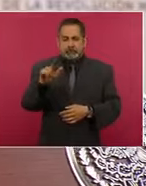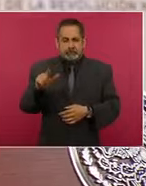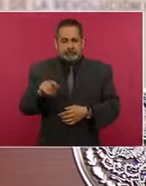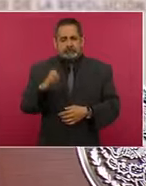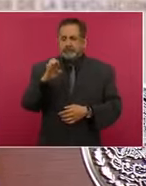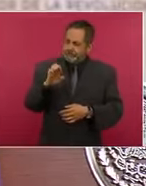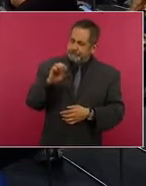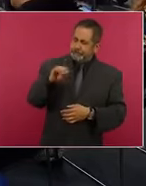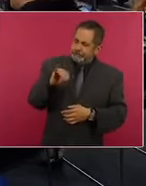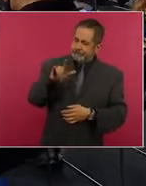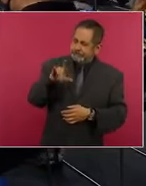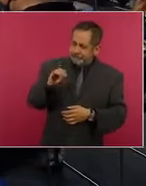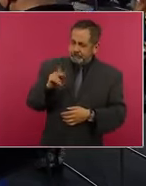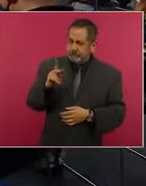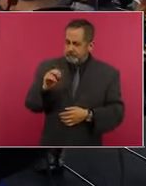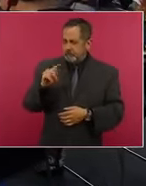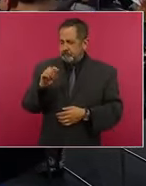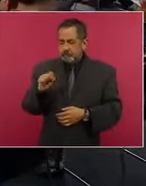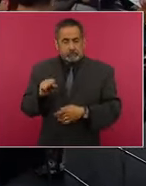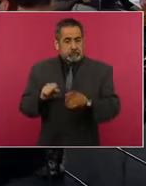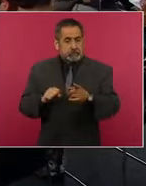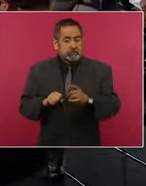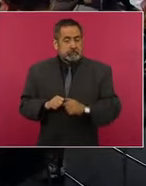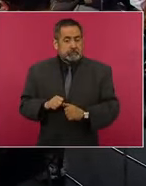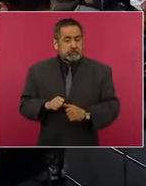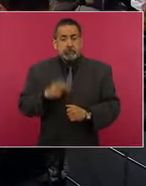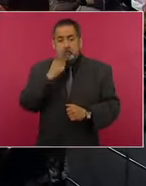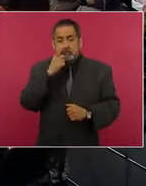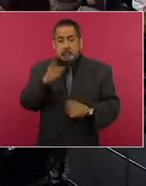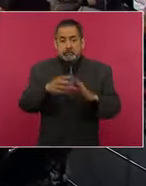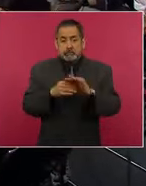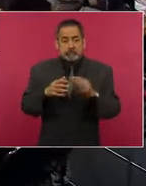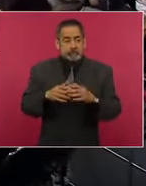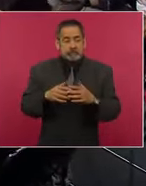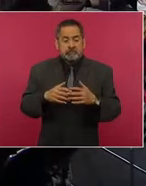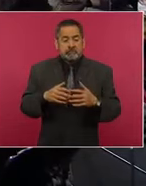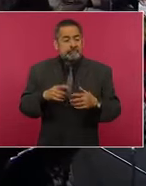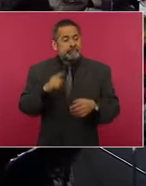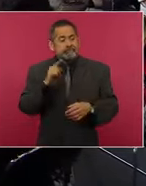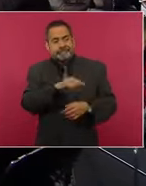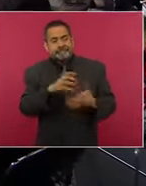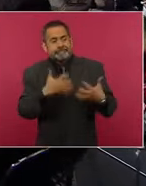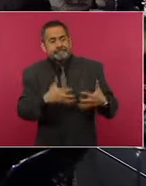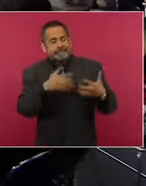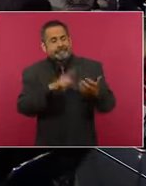Emilio Porte Gil, decía que la corrupción era de las empresas